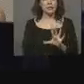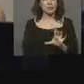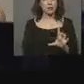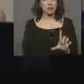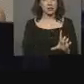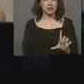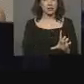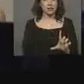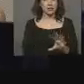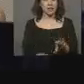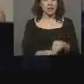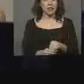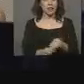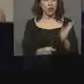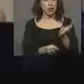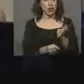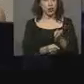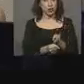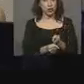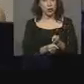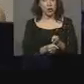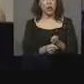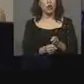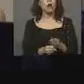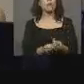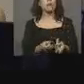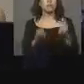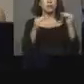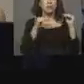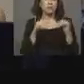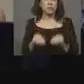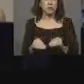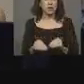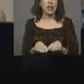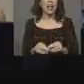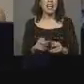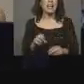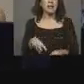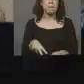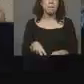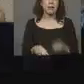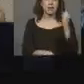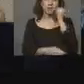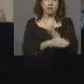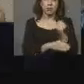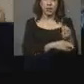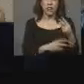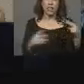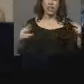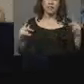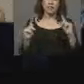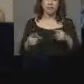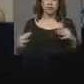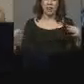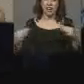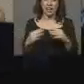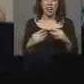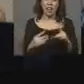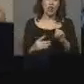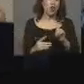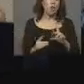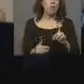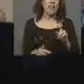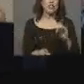20.357, en el marco de la tortura, como crimen de lesa humanidad y de guerra, no como delito autónomo o del Código